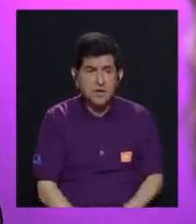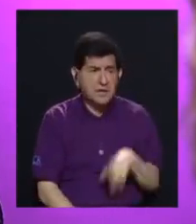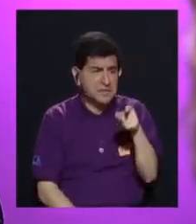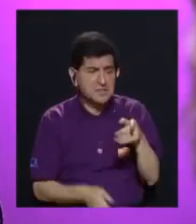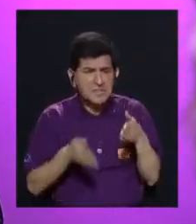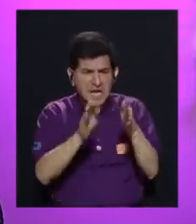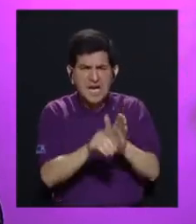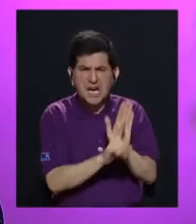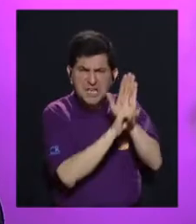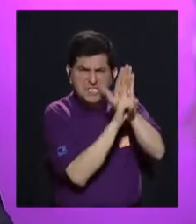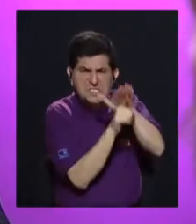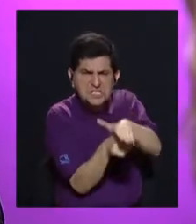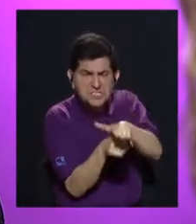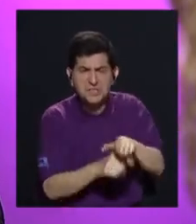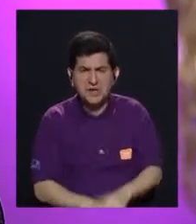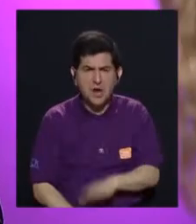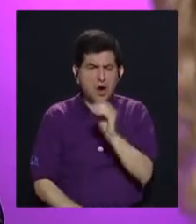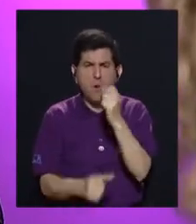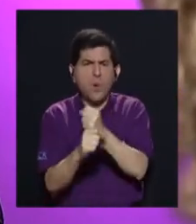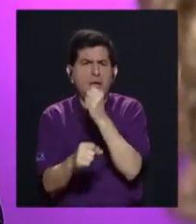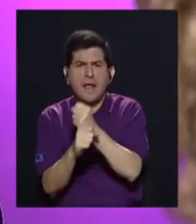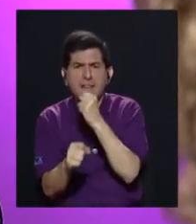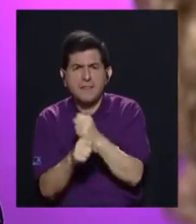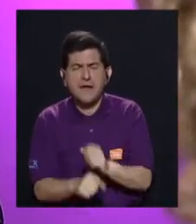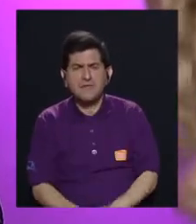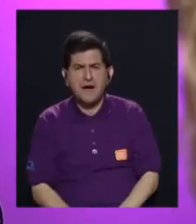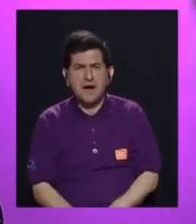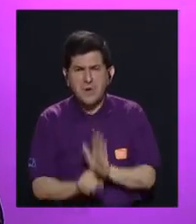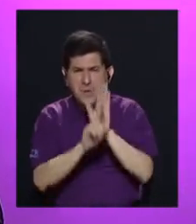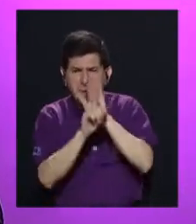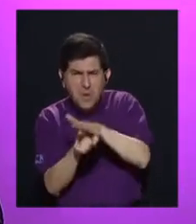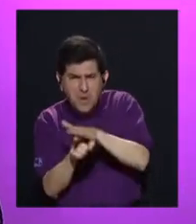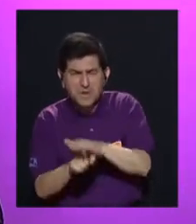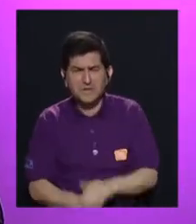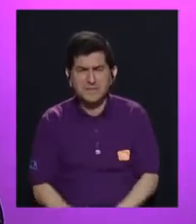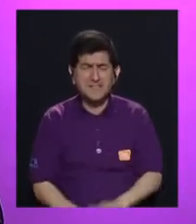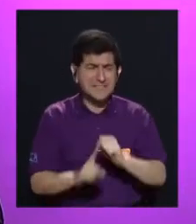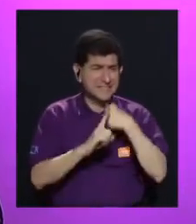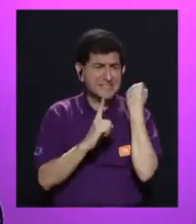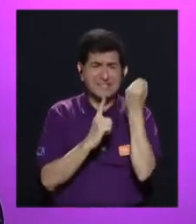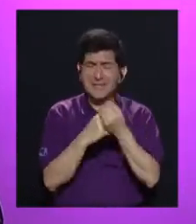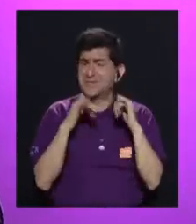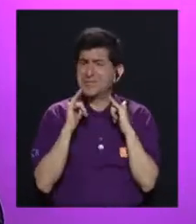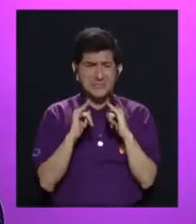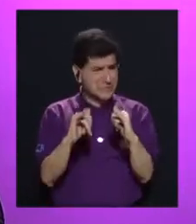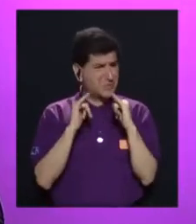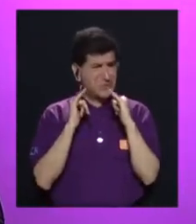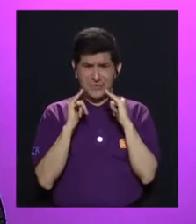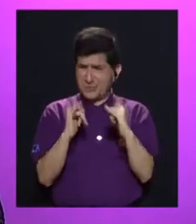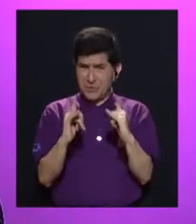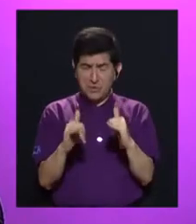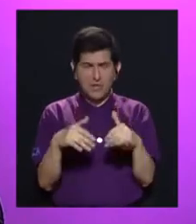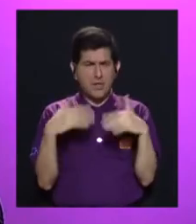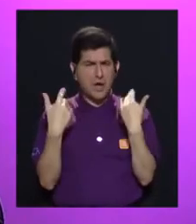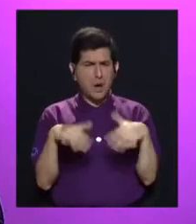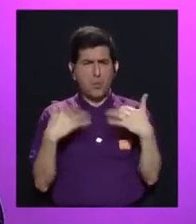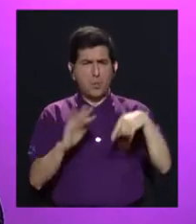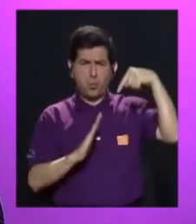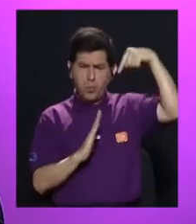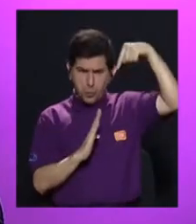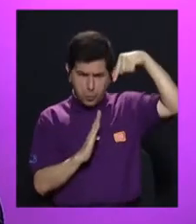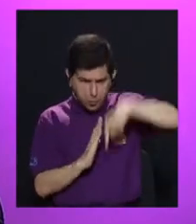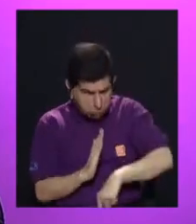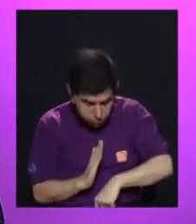calle nos hostigan de como en el trabajo sufrimos hostigamiento sexual es decir las condiciones de desigualdad son tan pronunciadas